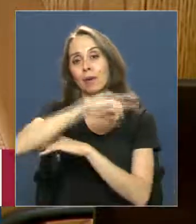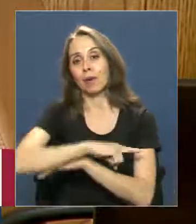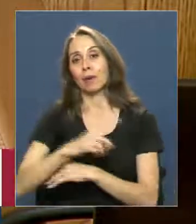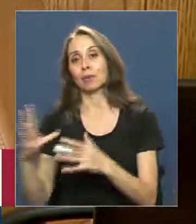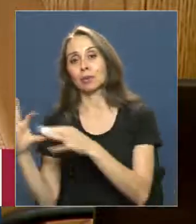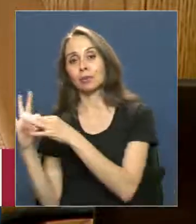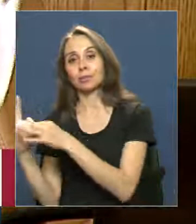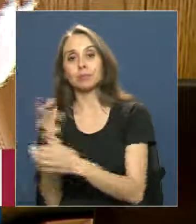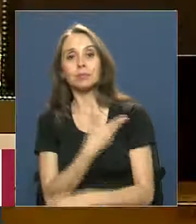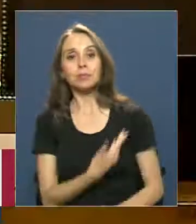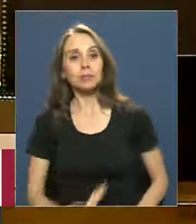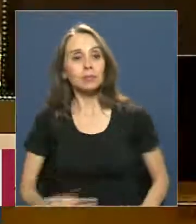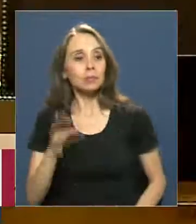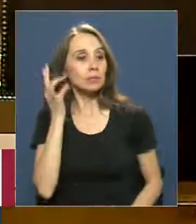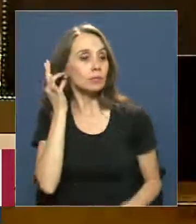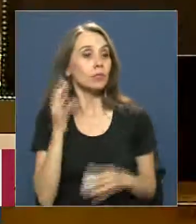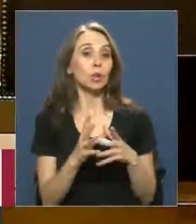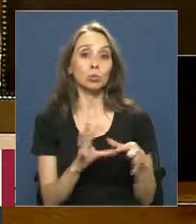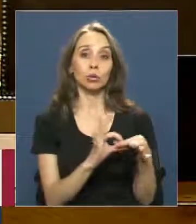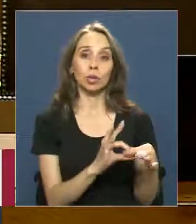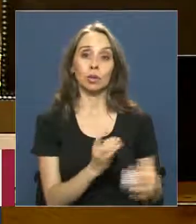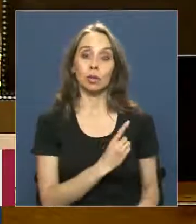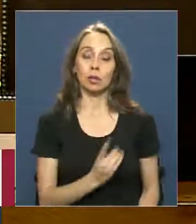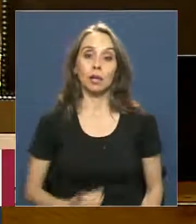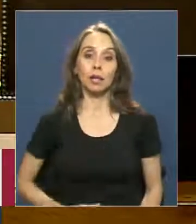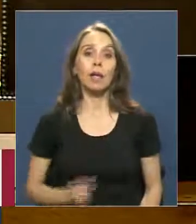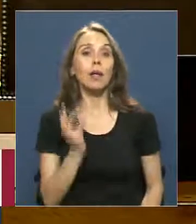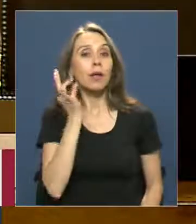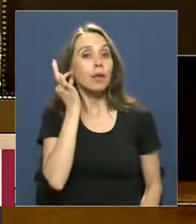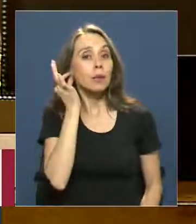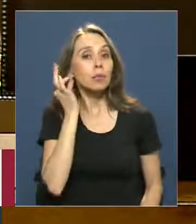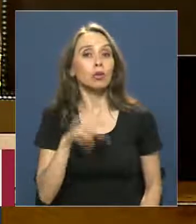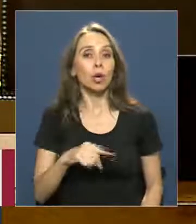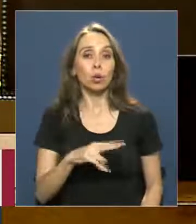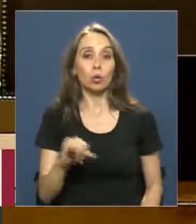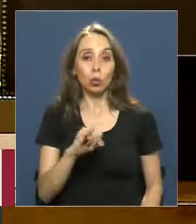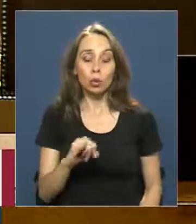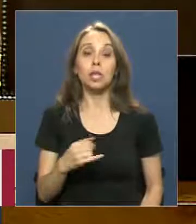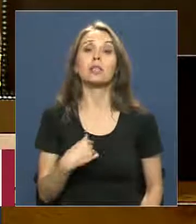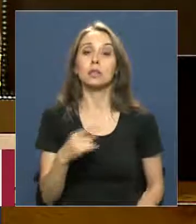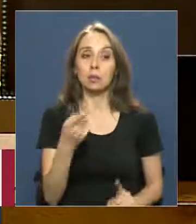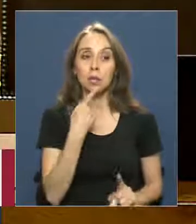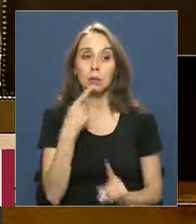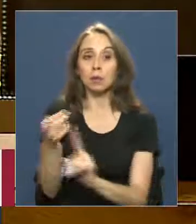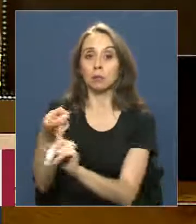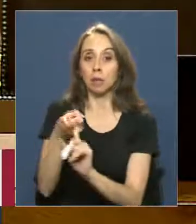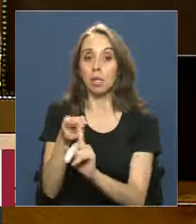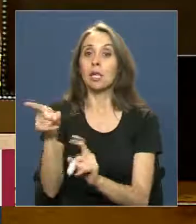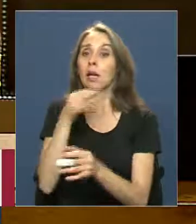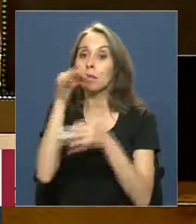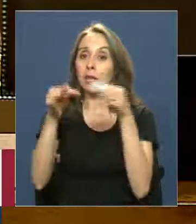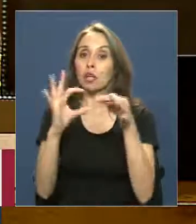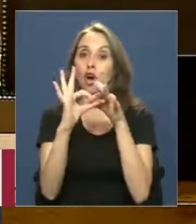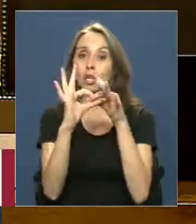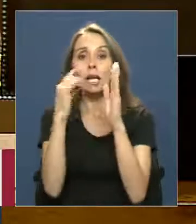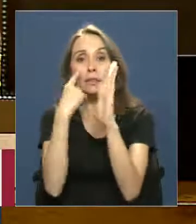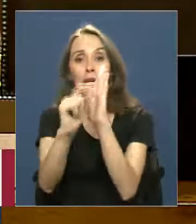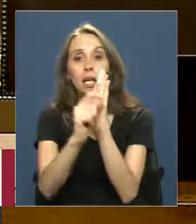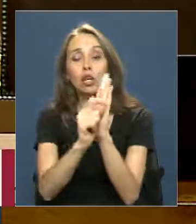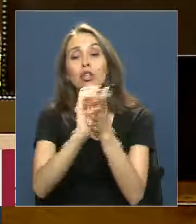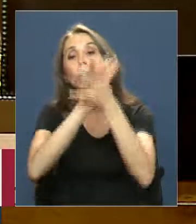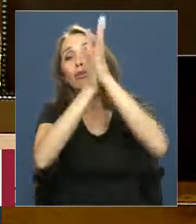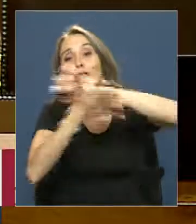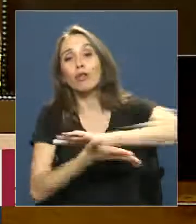presidenta. Muchas gracias, diputada Paulina Núñez. También nos sumamos a ese agradecimiento y reconocimiento respecto a todo el